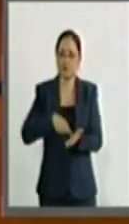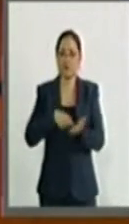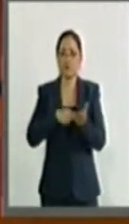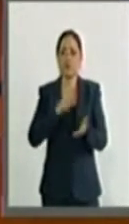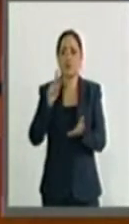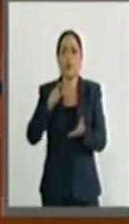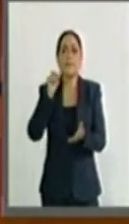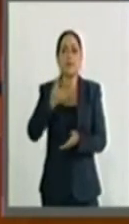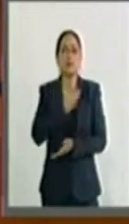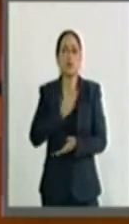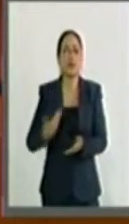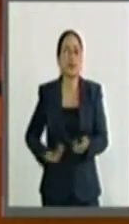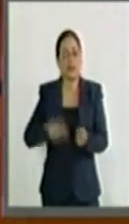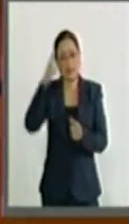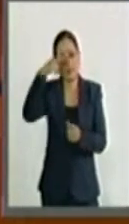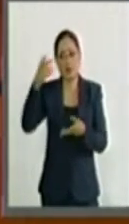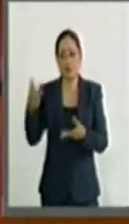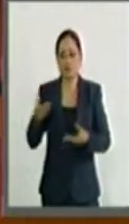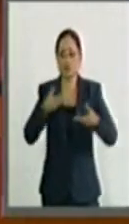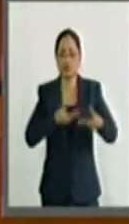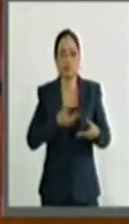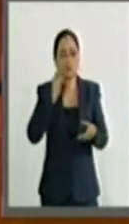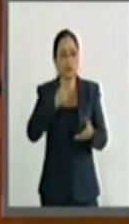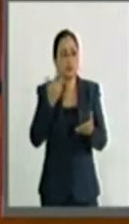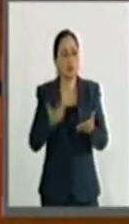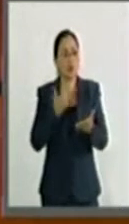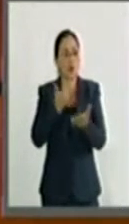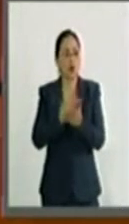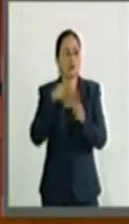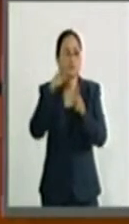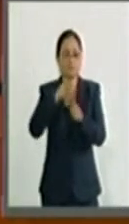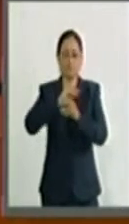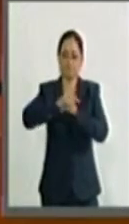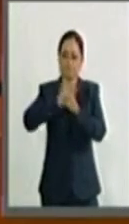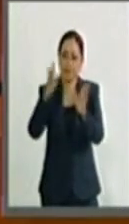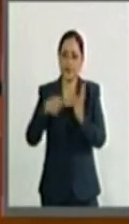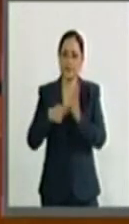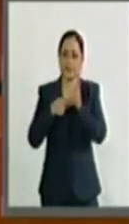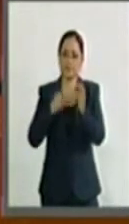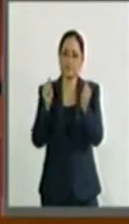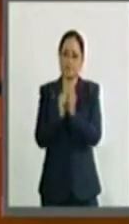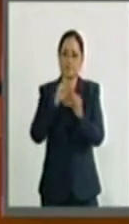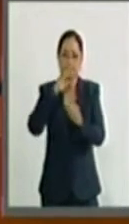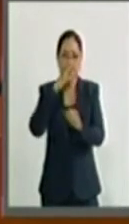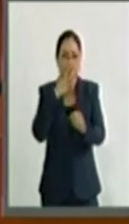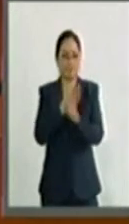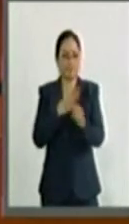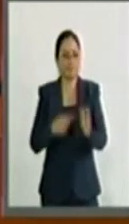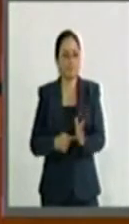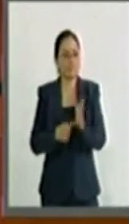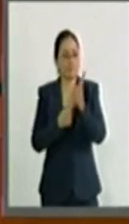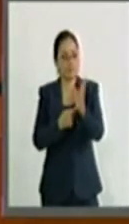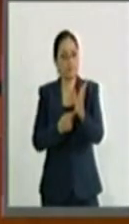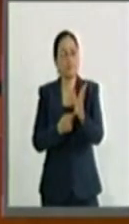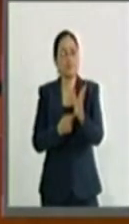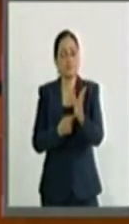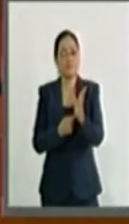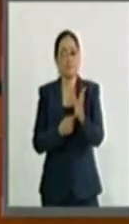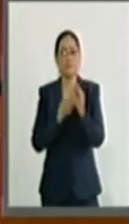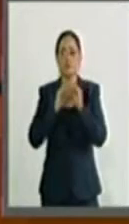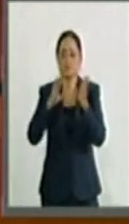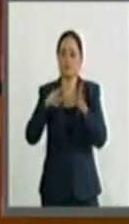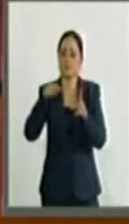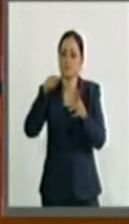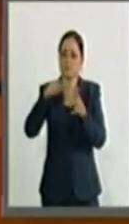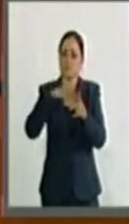Federal contiene una propuesta sólida y responsable, basada en